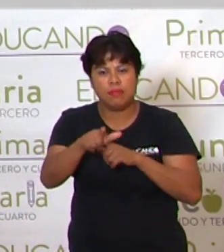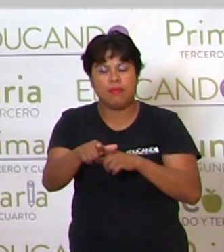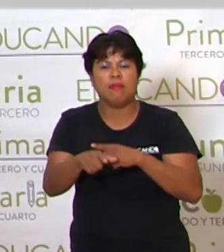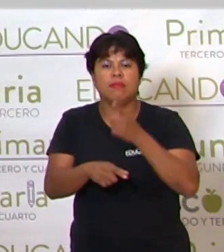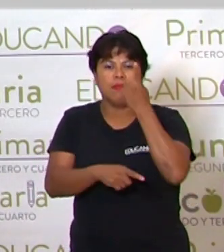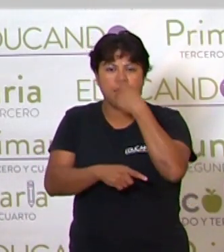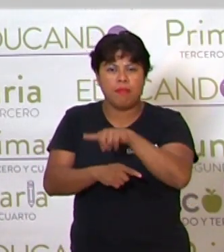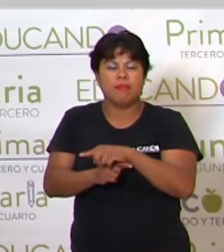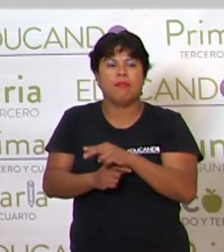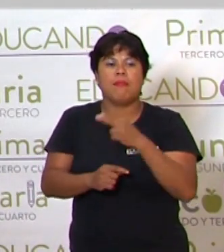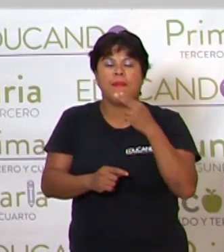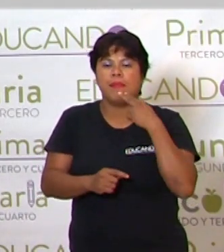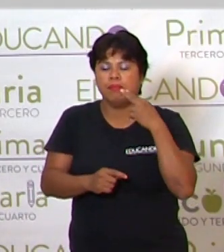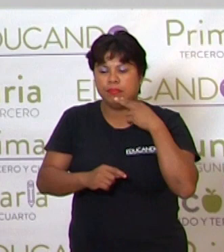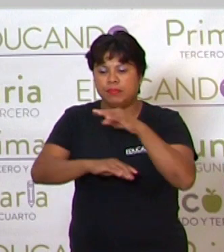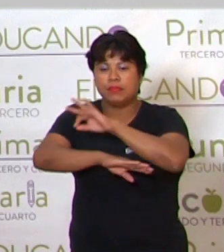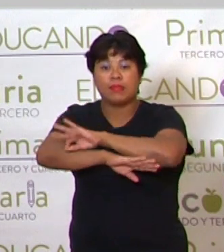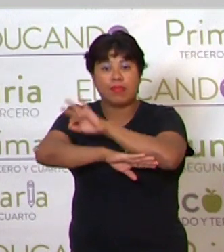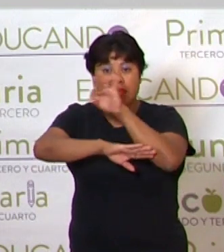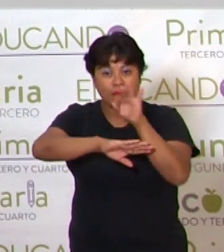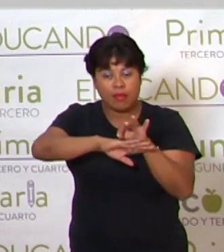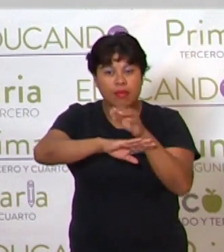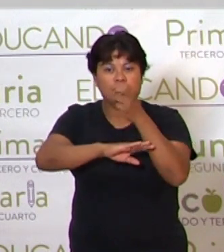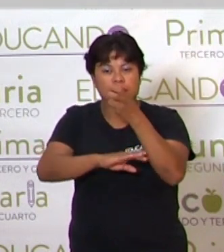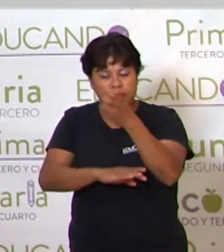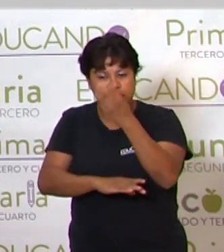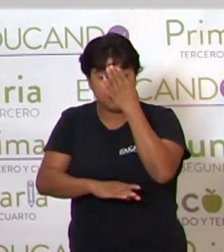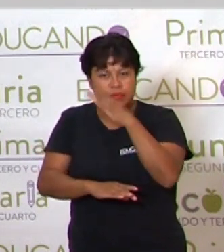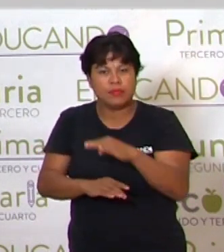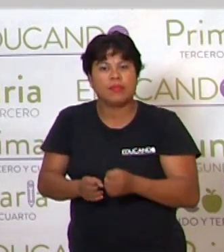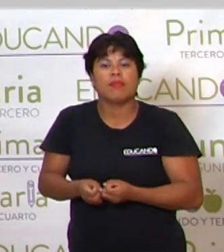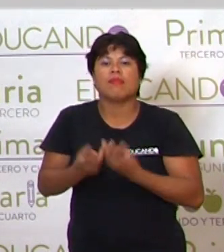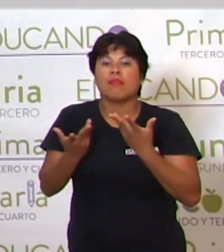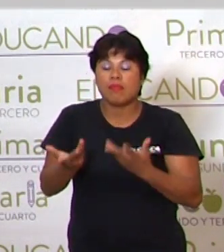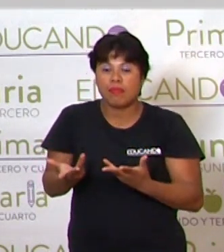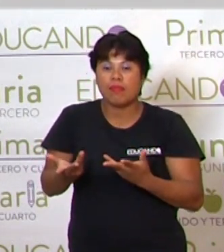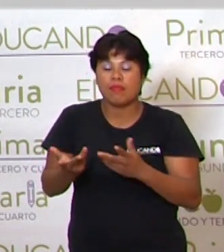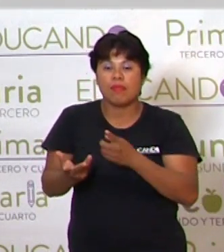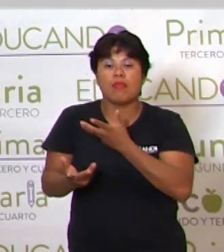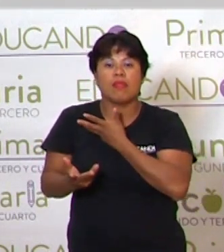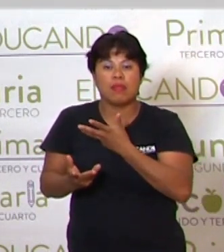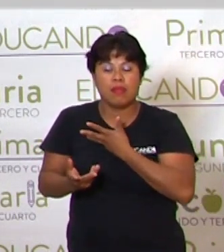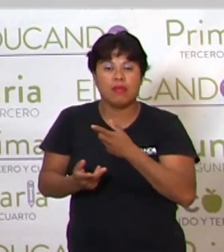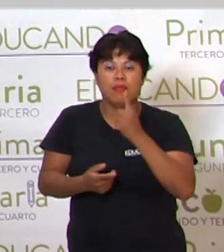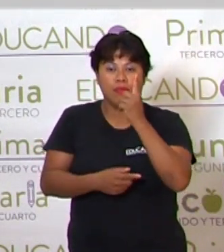para usar el transportador y así saber cuántos grados tiene un